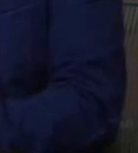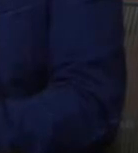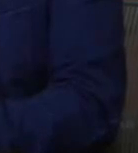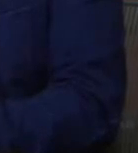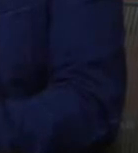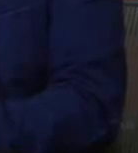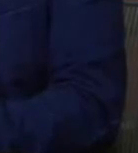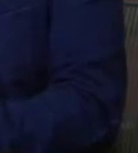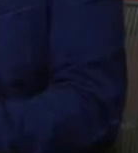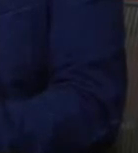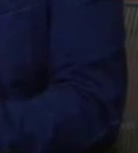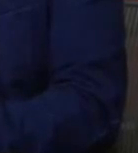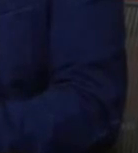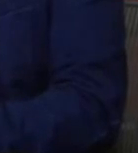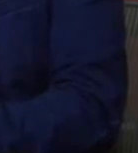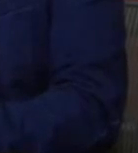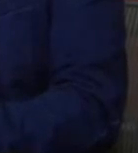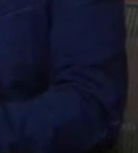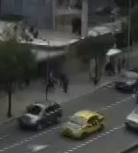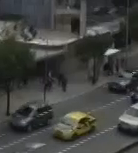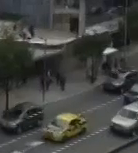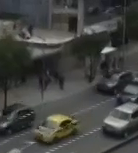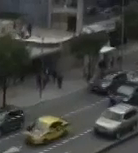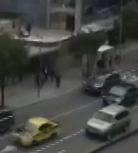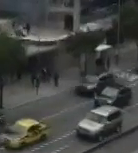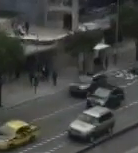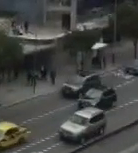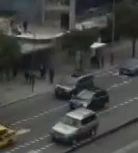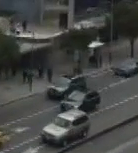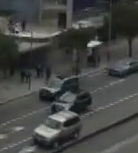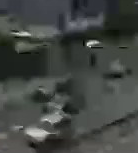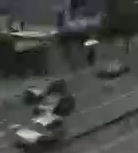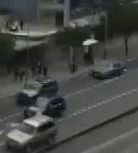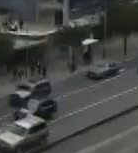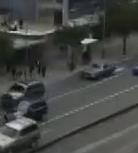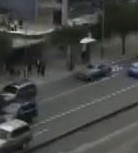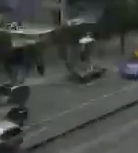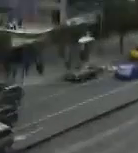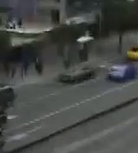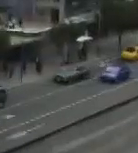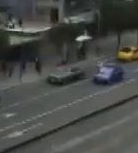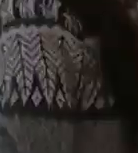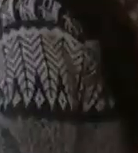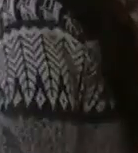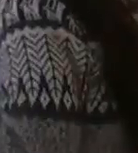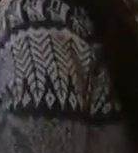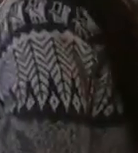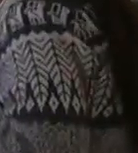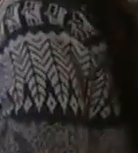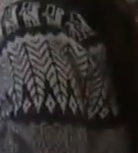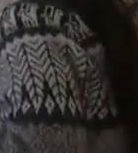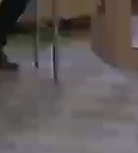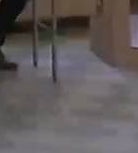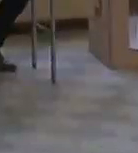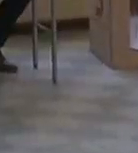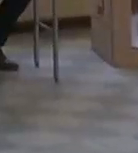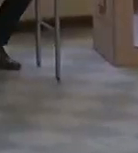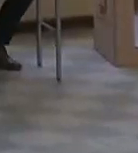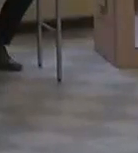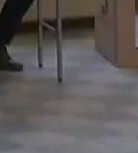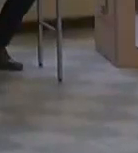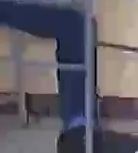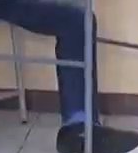candidato a prefecto de Pichincha, para explicar los términos de su impugnación ante el CNE, luego de no haber alcanzado un